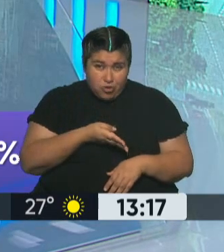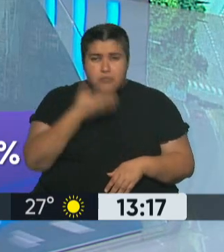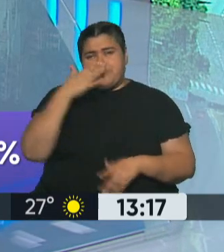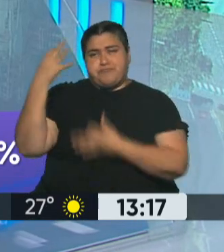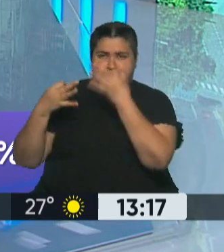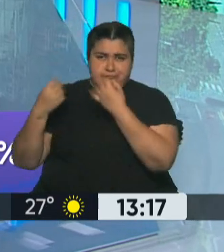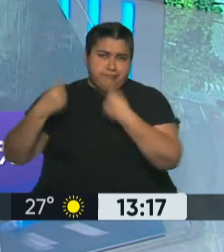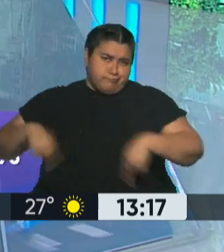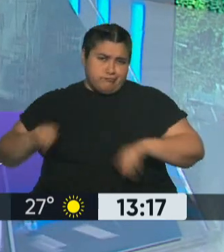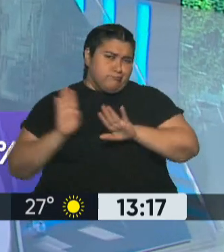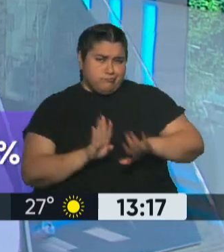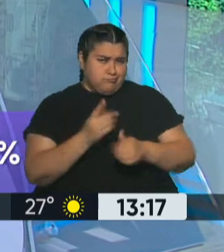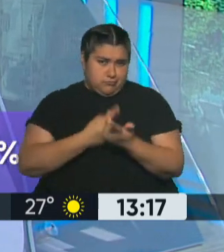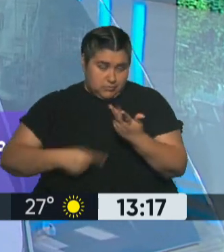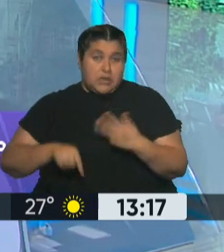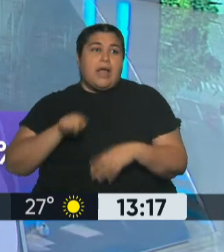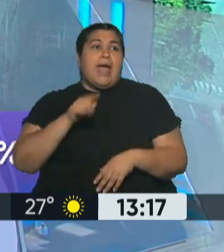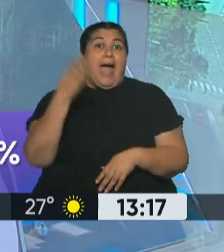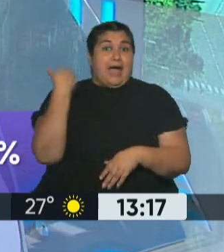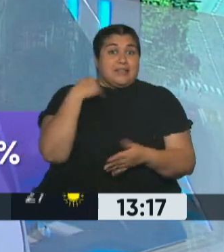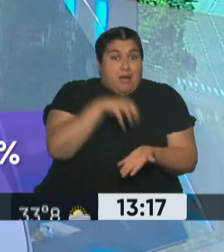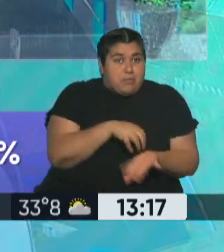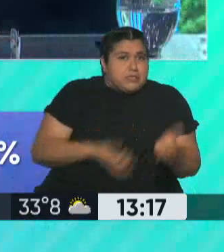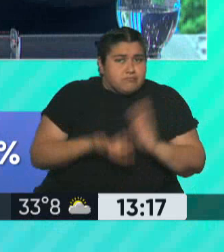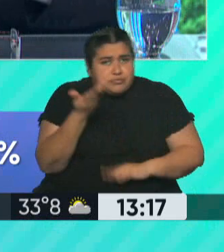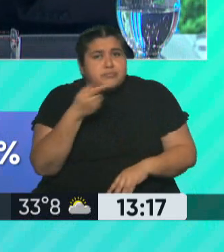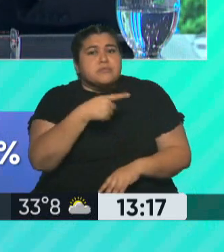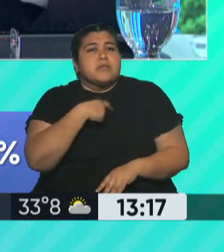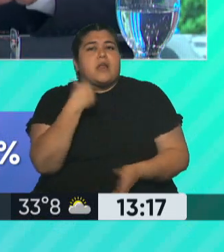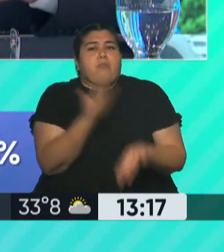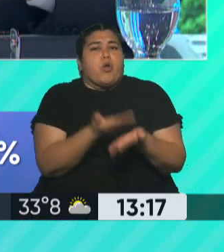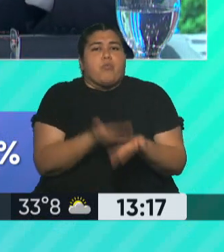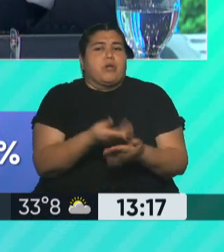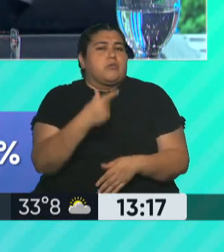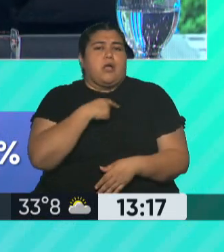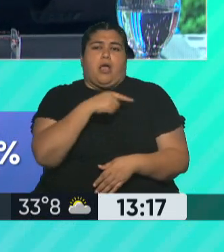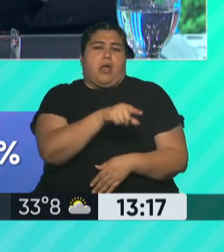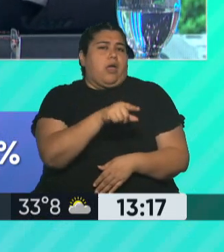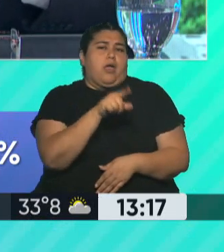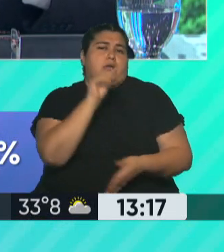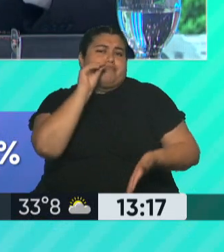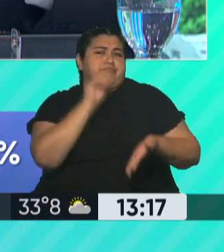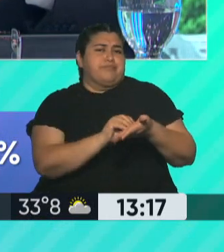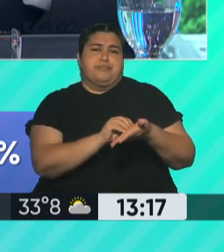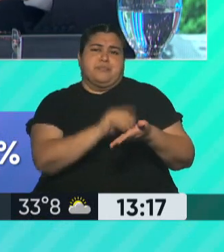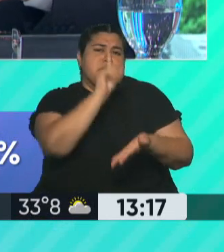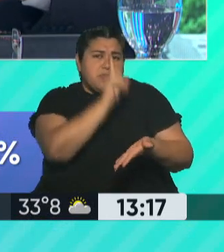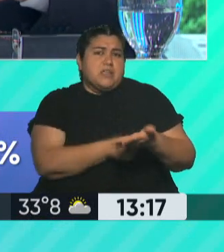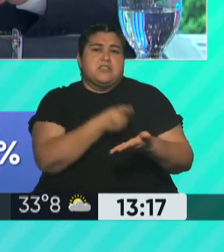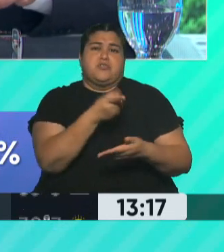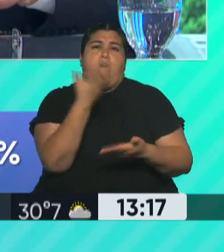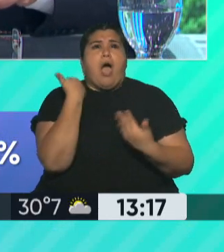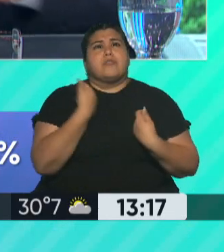valor que consideró en ese momento algunas por ejemplo metrogas lo que hizo fue trazó la línea de cuánto fue el aumento del costo de vida desde